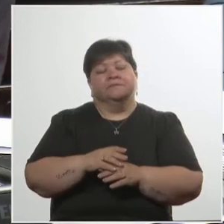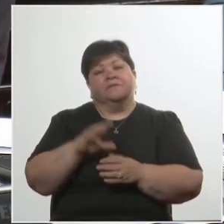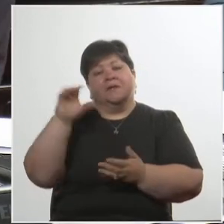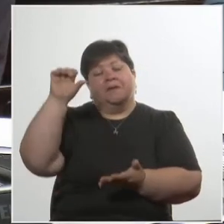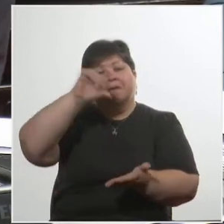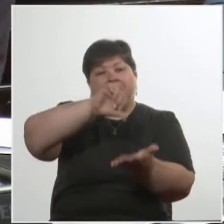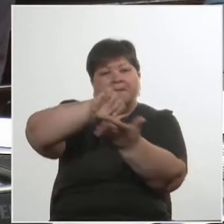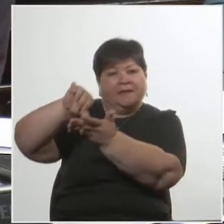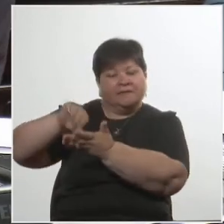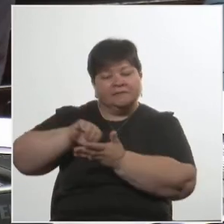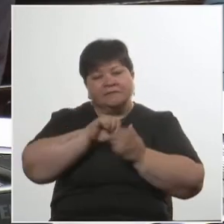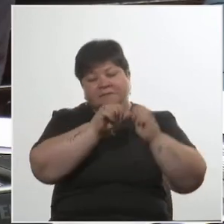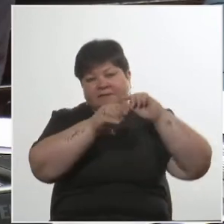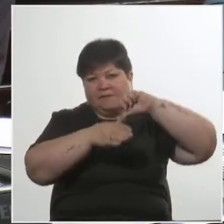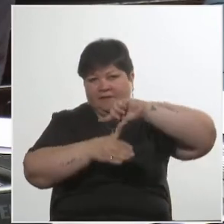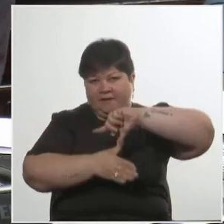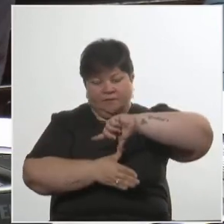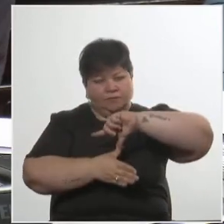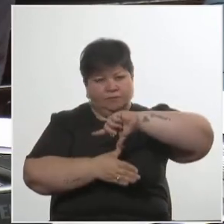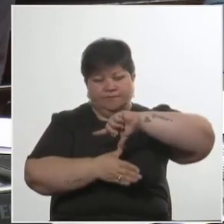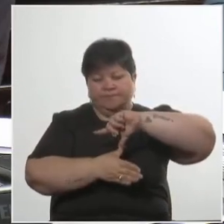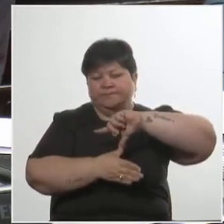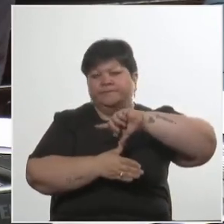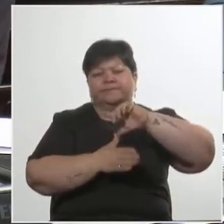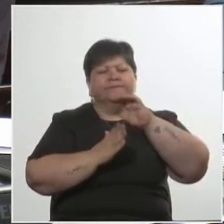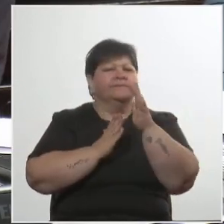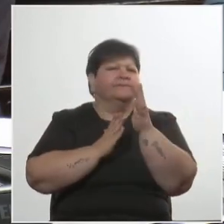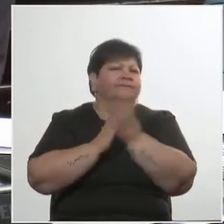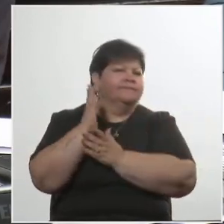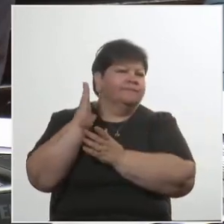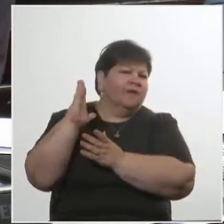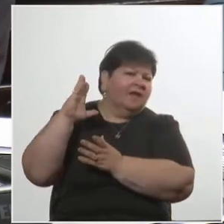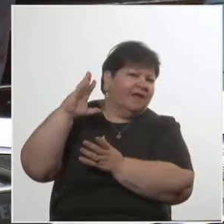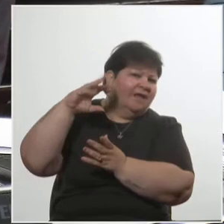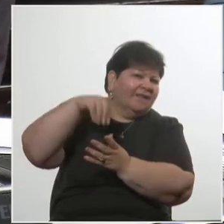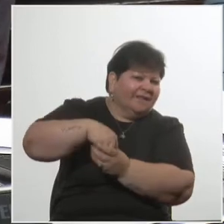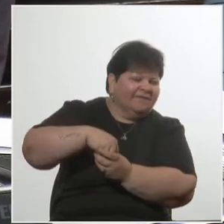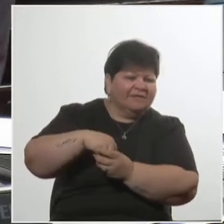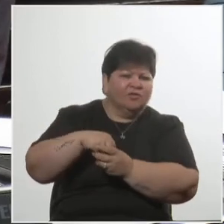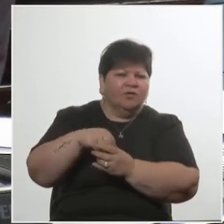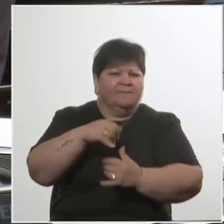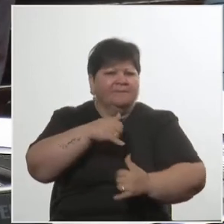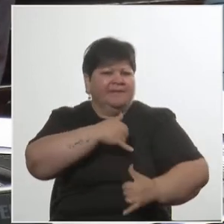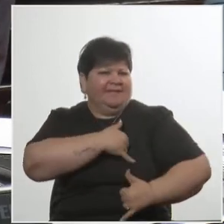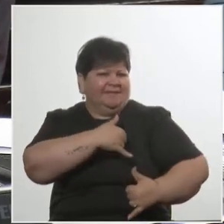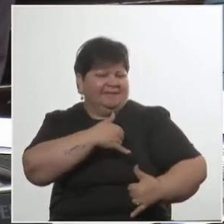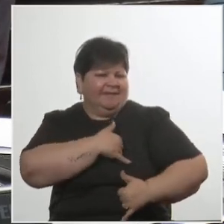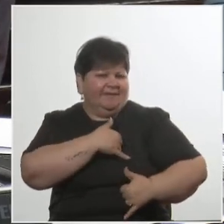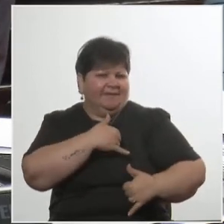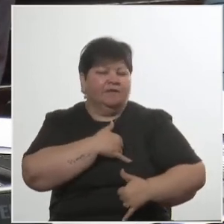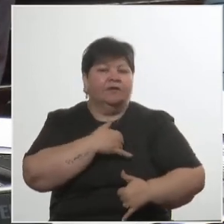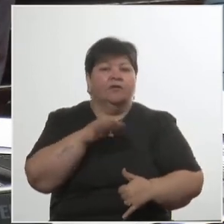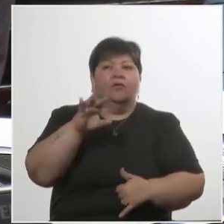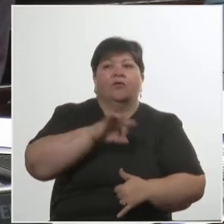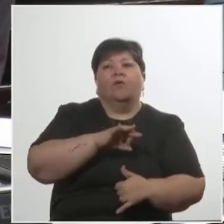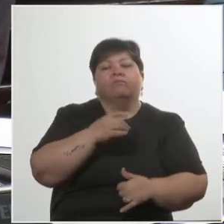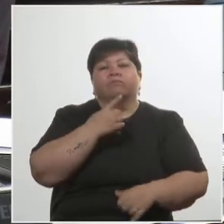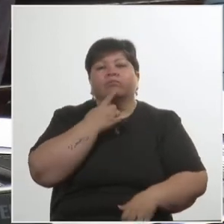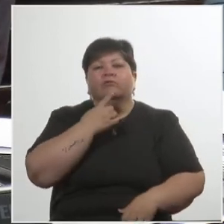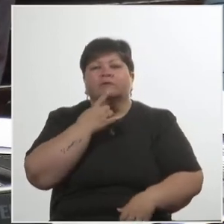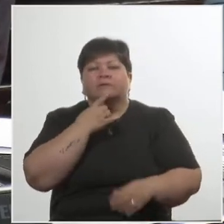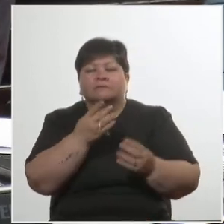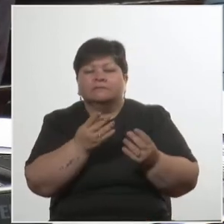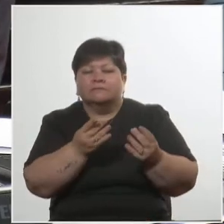americanas han sido objeto de intervenciones militares o sutilmente políticas